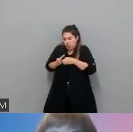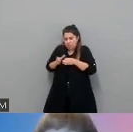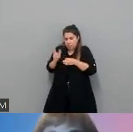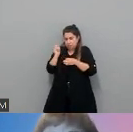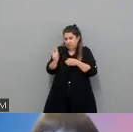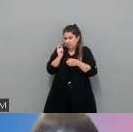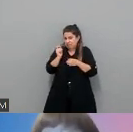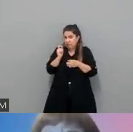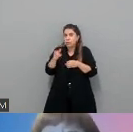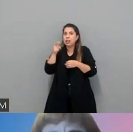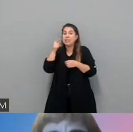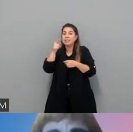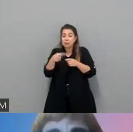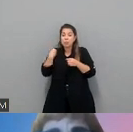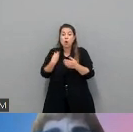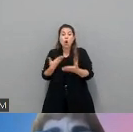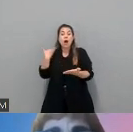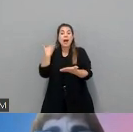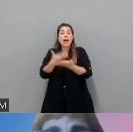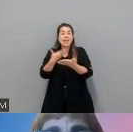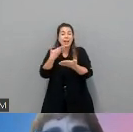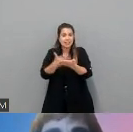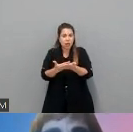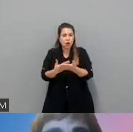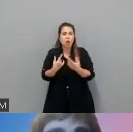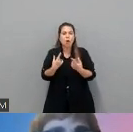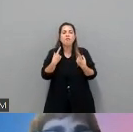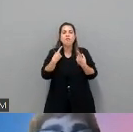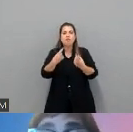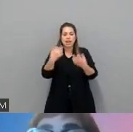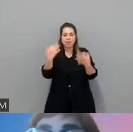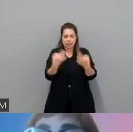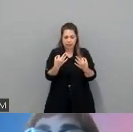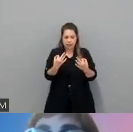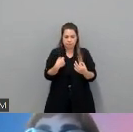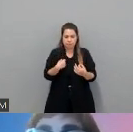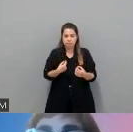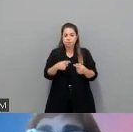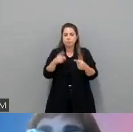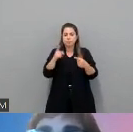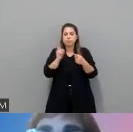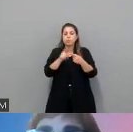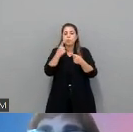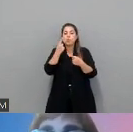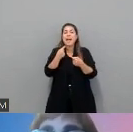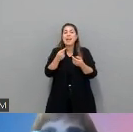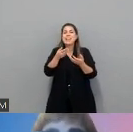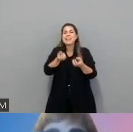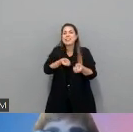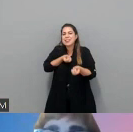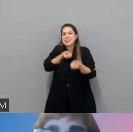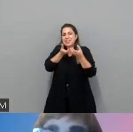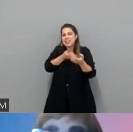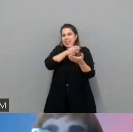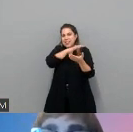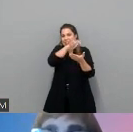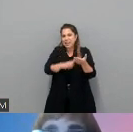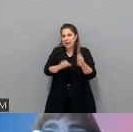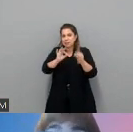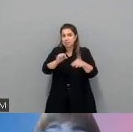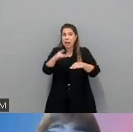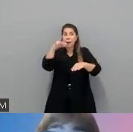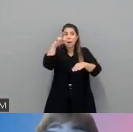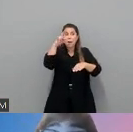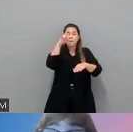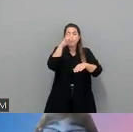acreditarlo, y esto lo repetiré varias veces, necesito lo siguiente: una declaración de medicina primaria